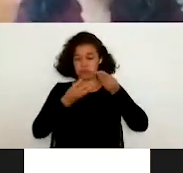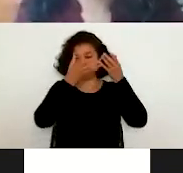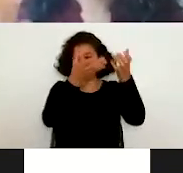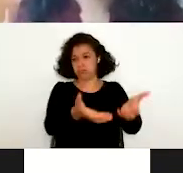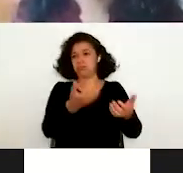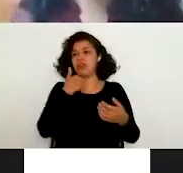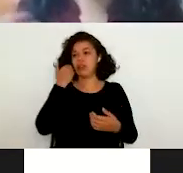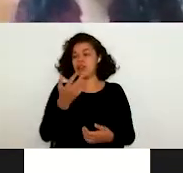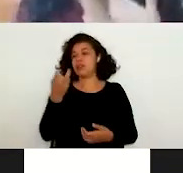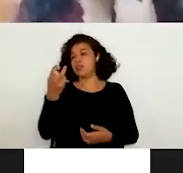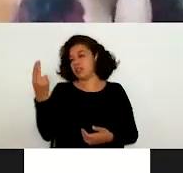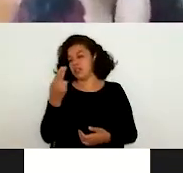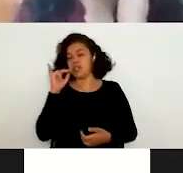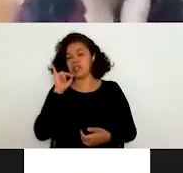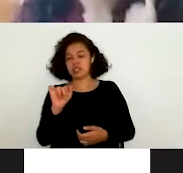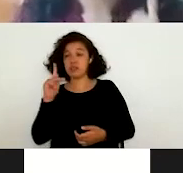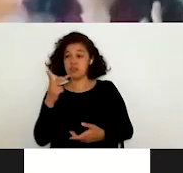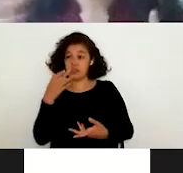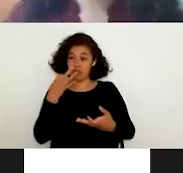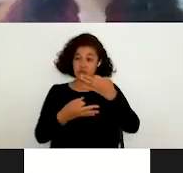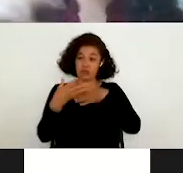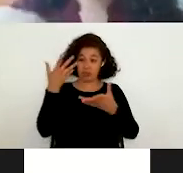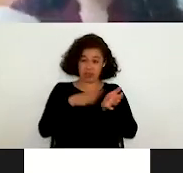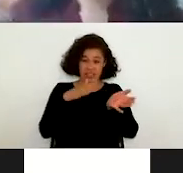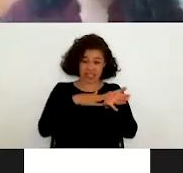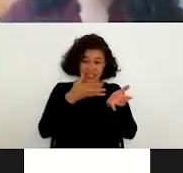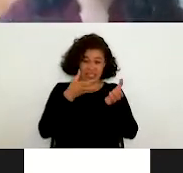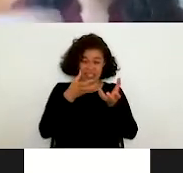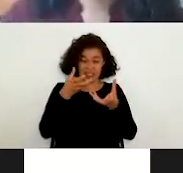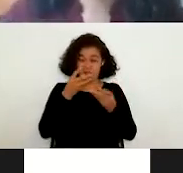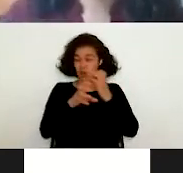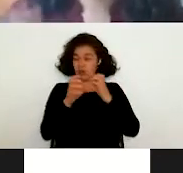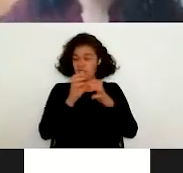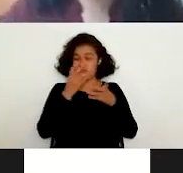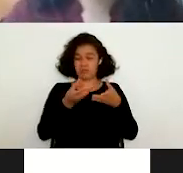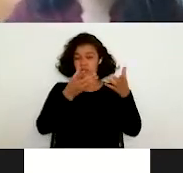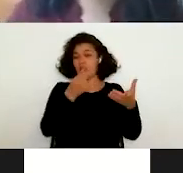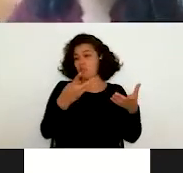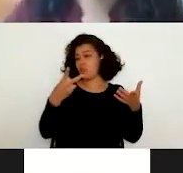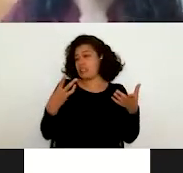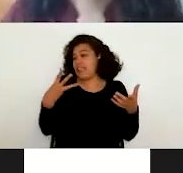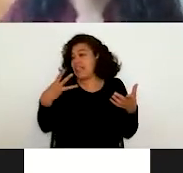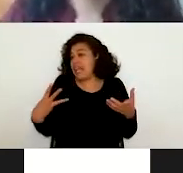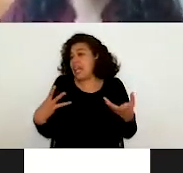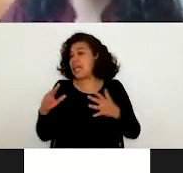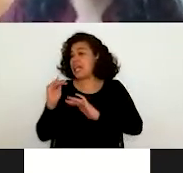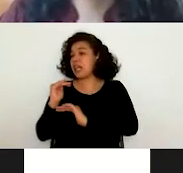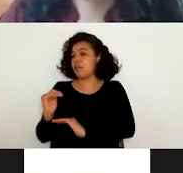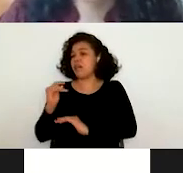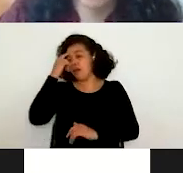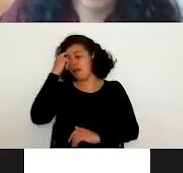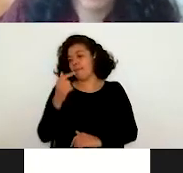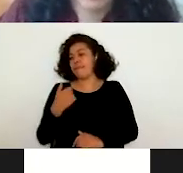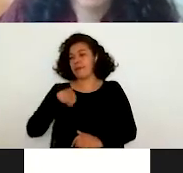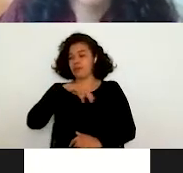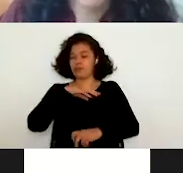será necesario, ¿no? Si no nos piden entregar todo, pues entonces seleccionar 1, 2 materiales, 3 máximo, para colocar